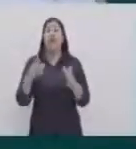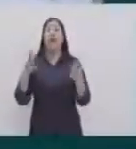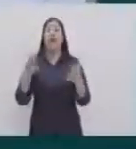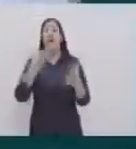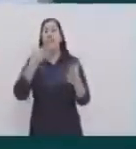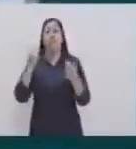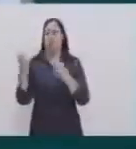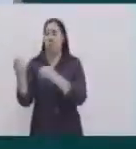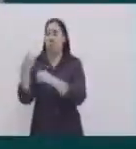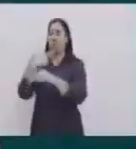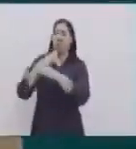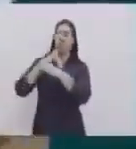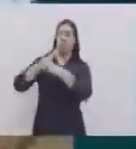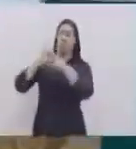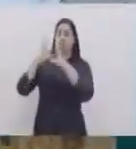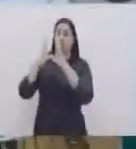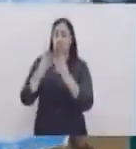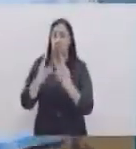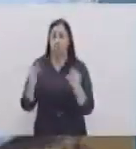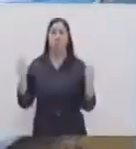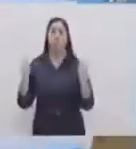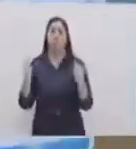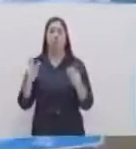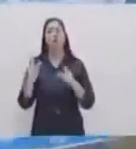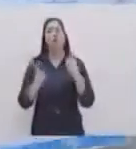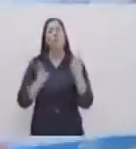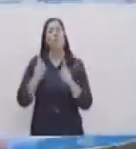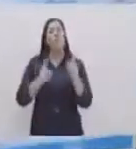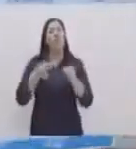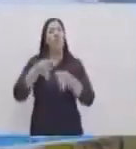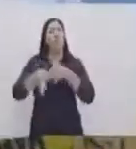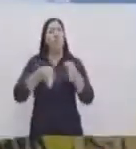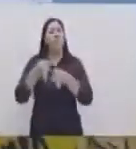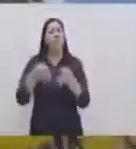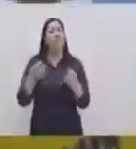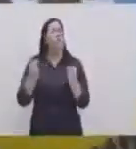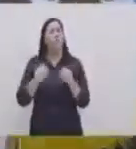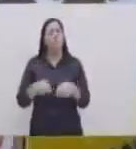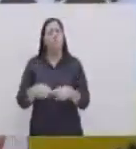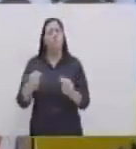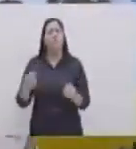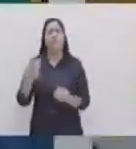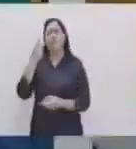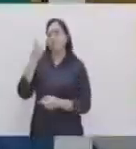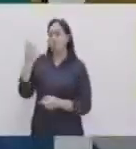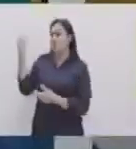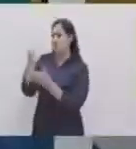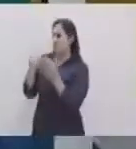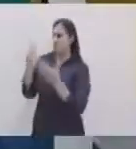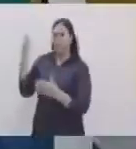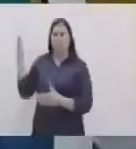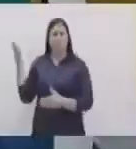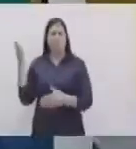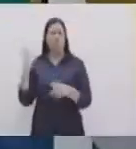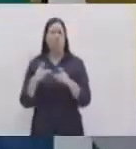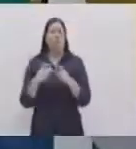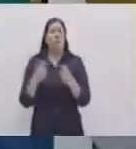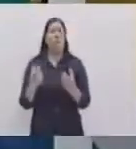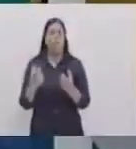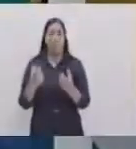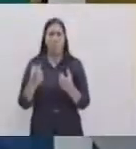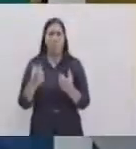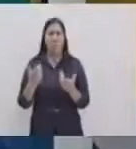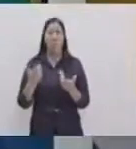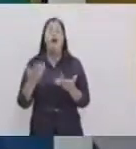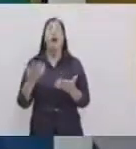de contagio. ¿Qué tipo de argumento puede ser? Observemos nuestra imagen. Recuérdate, ya vimos de datos concretos,